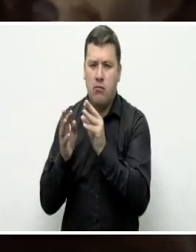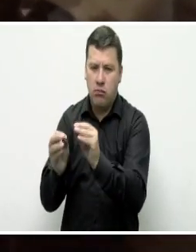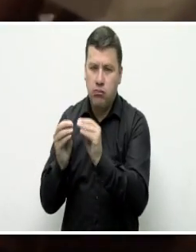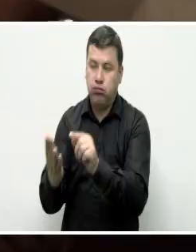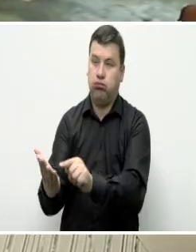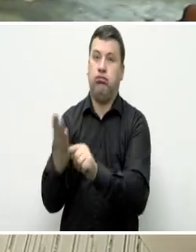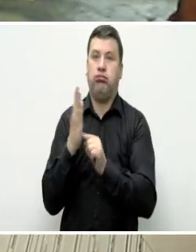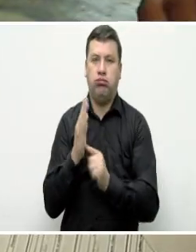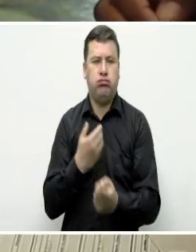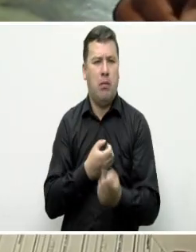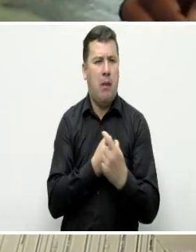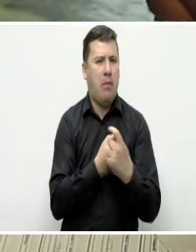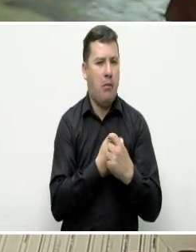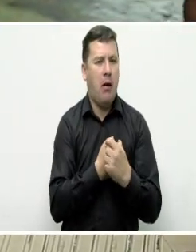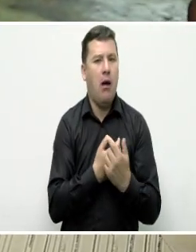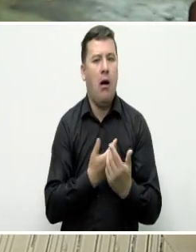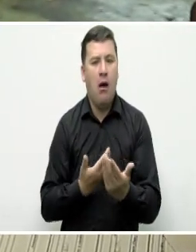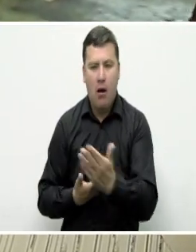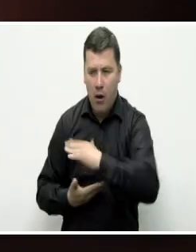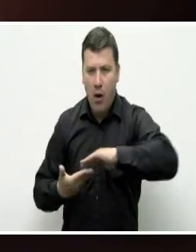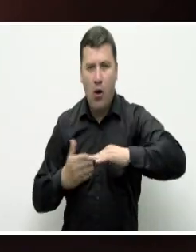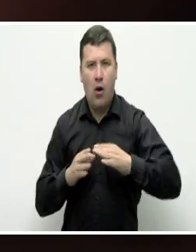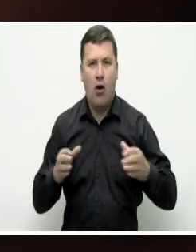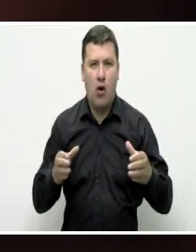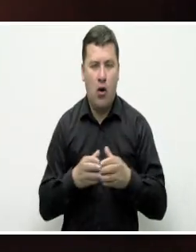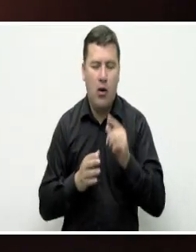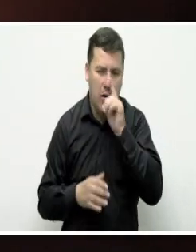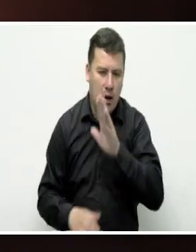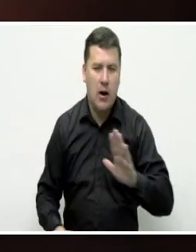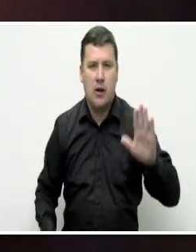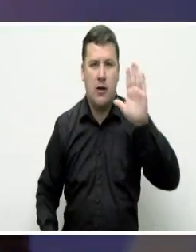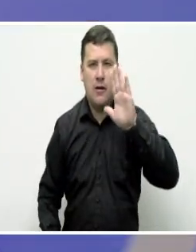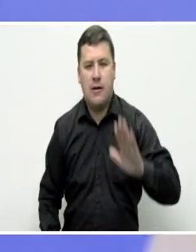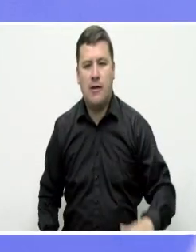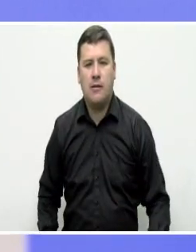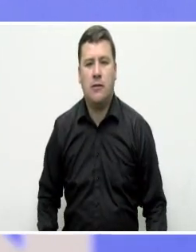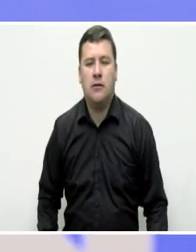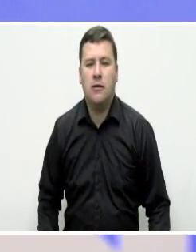en la inscripción en las comunidades indígenas del territorio nacional.